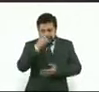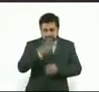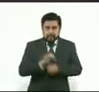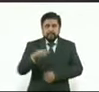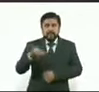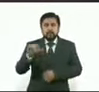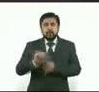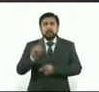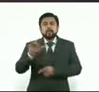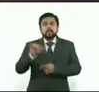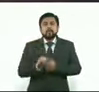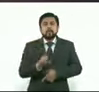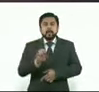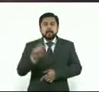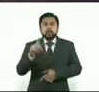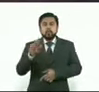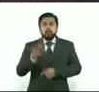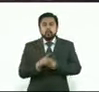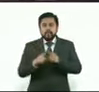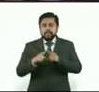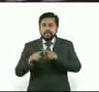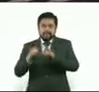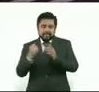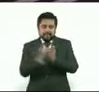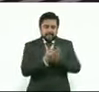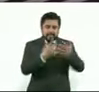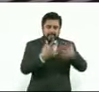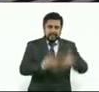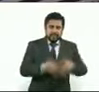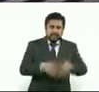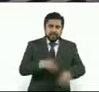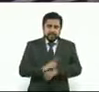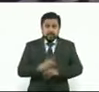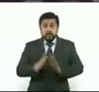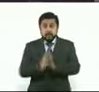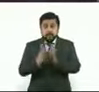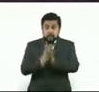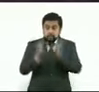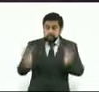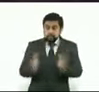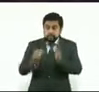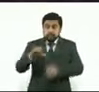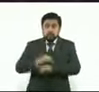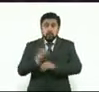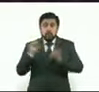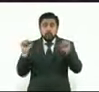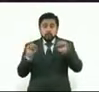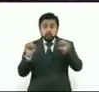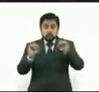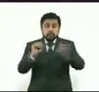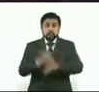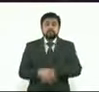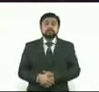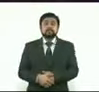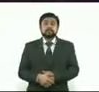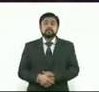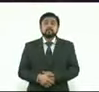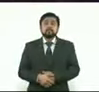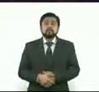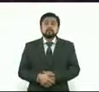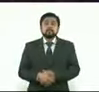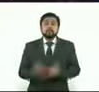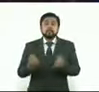Ultra, E-Pura, New Balance, Garmin, Microbiot Fit, BMW y Shift, así